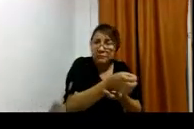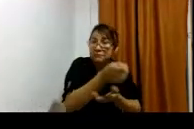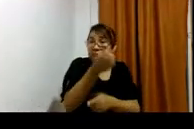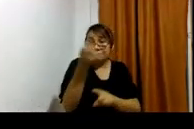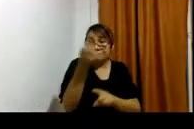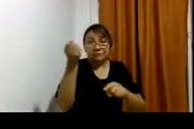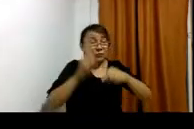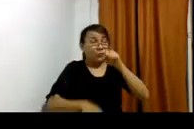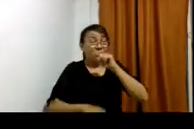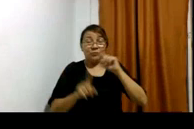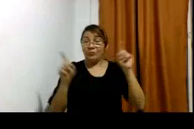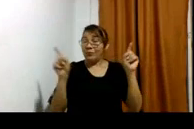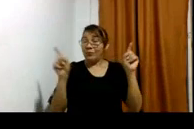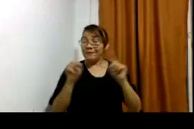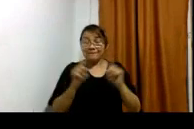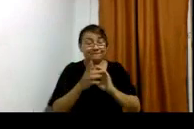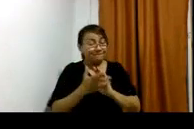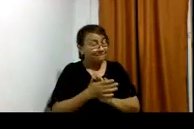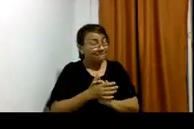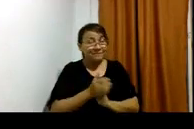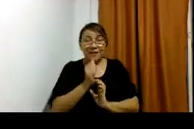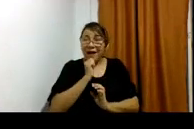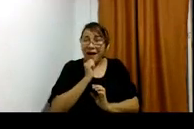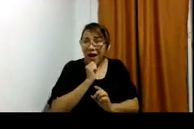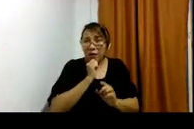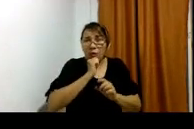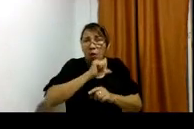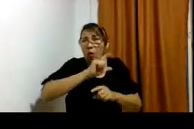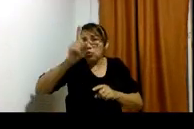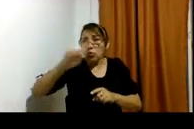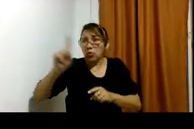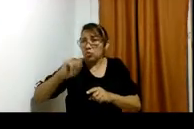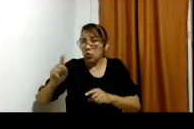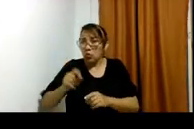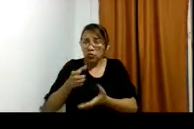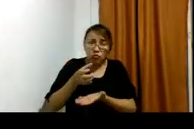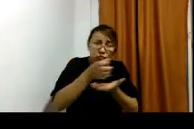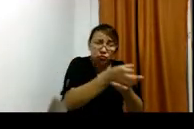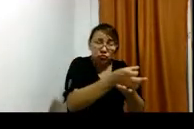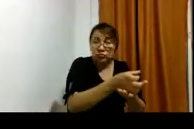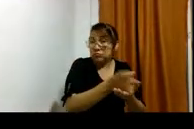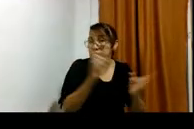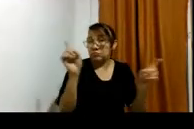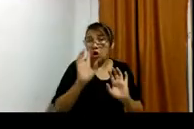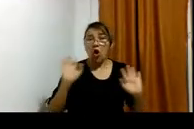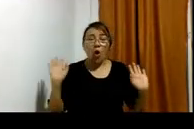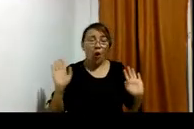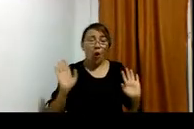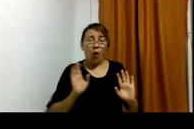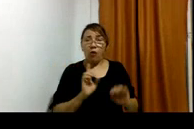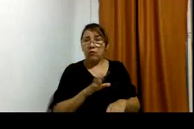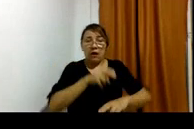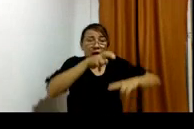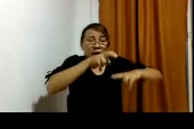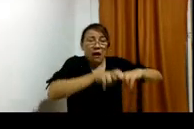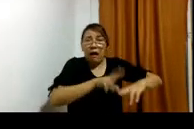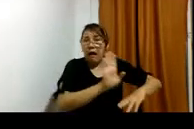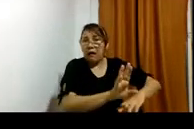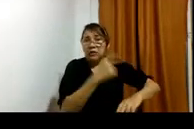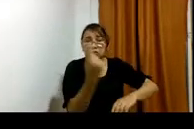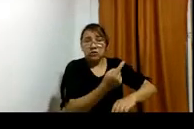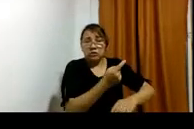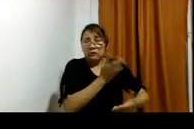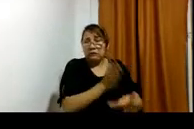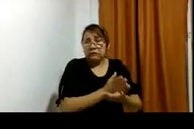siquiera agua, y esto va a depender de la condición del paciente. Dejarlo solito, así sea para traerle sus pertenencias, así sea